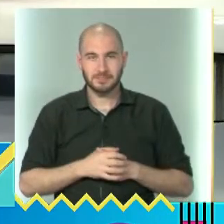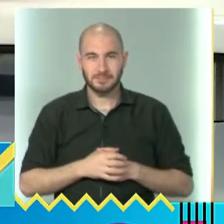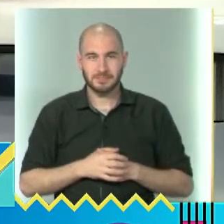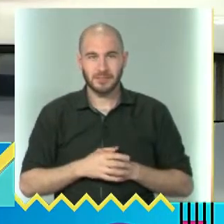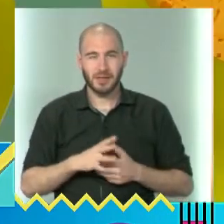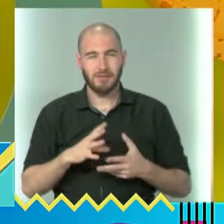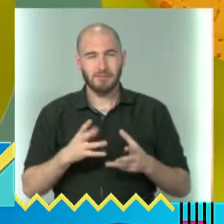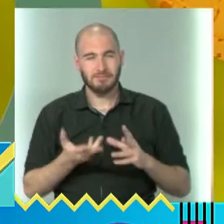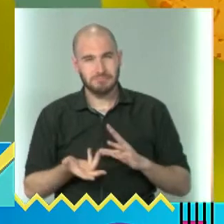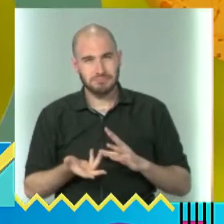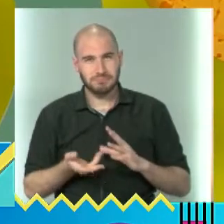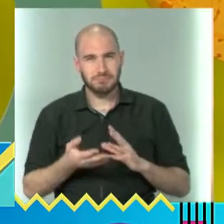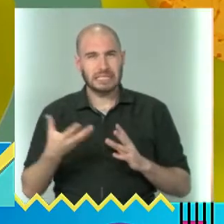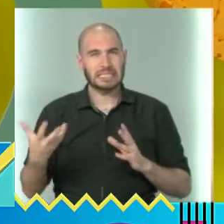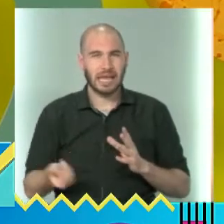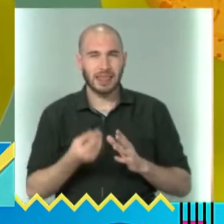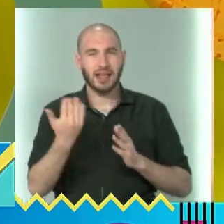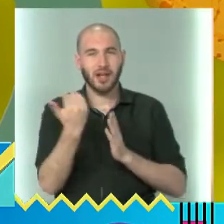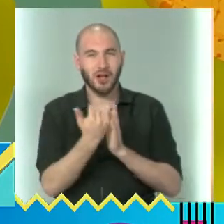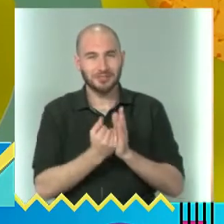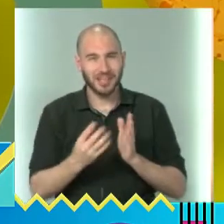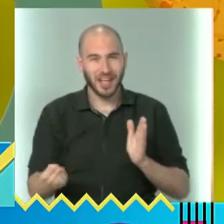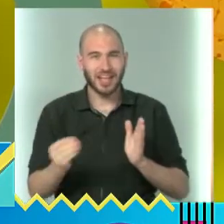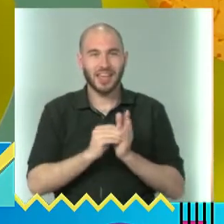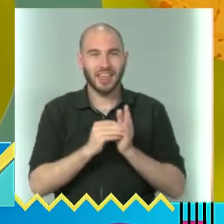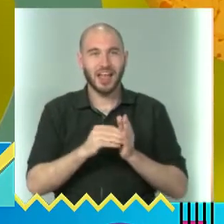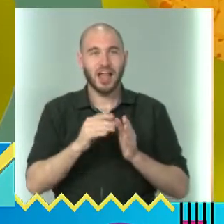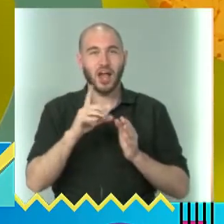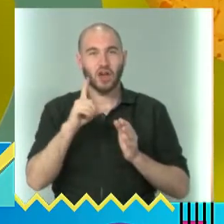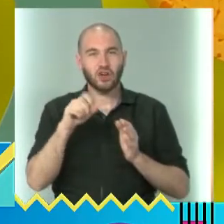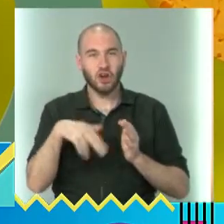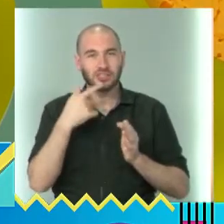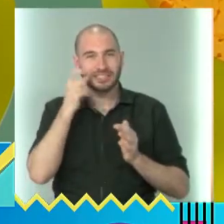de algún modo habría que conservar ciertas cosas,